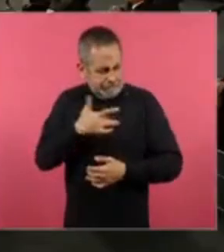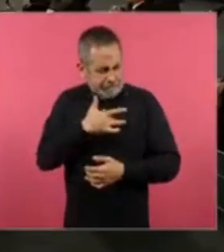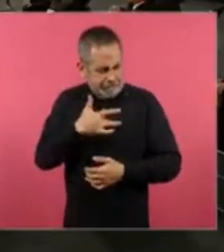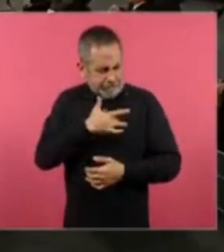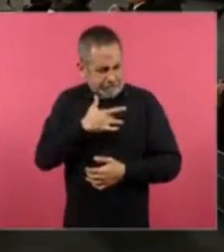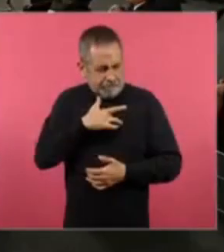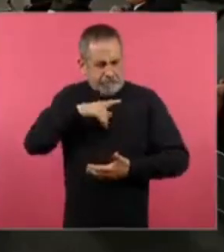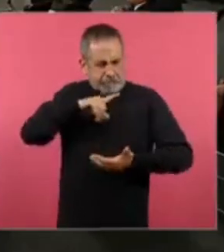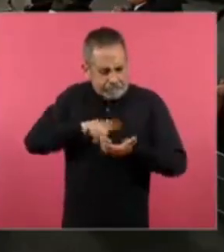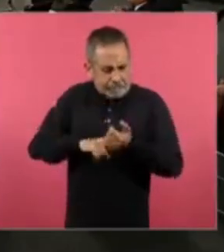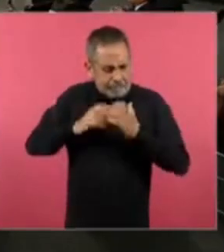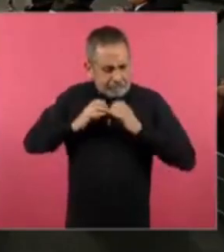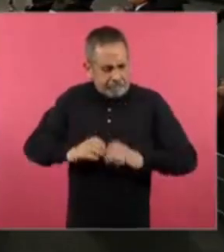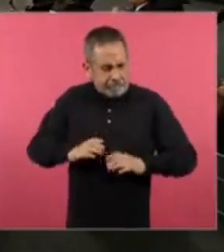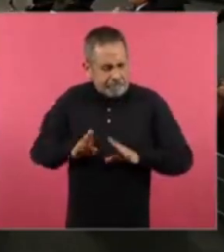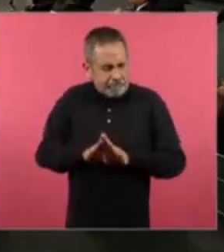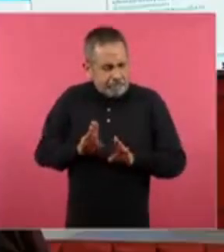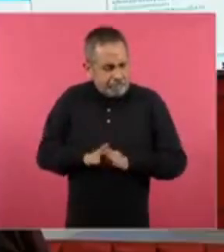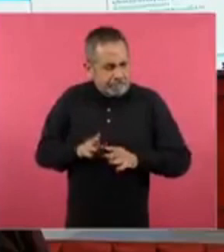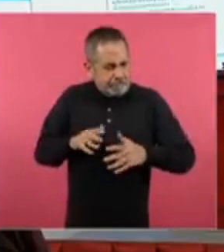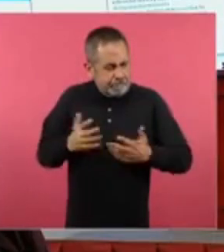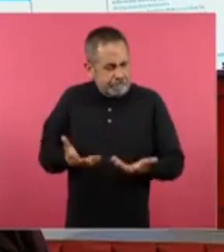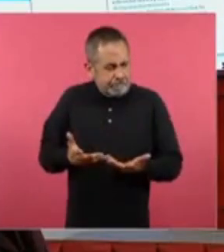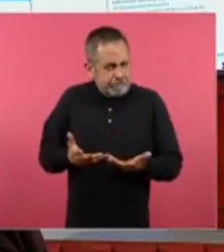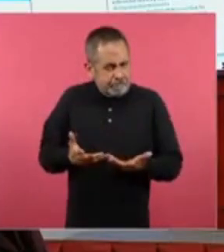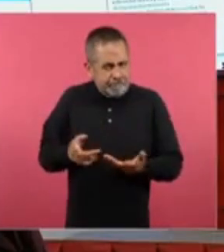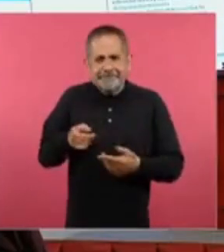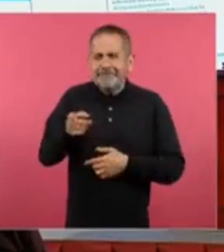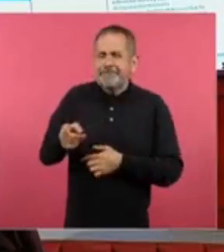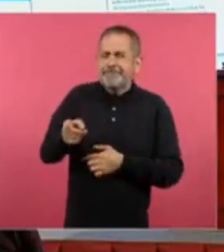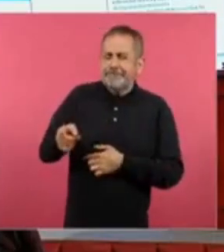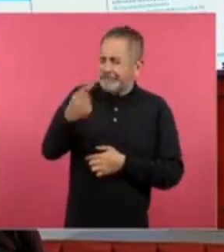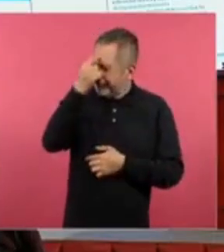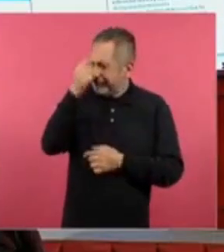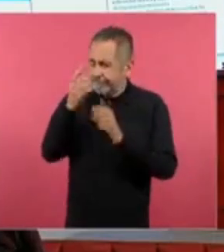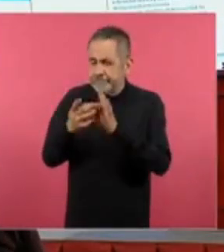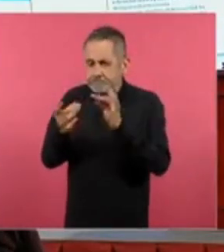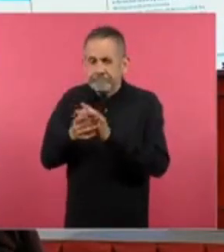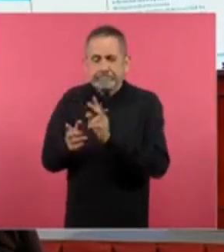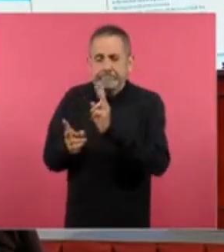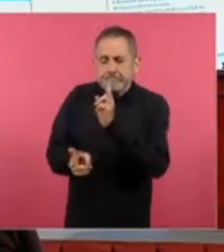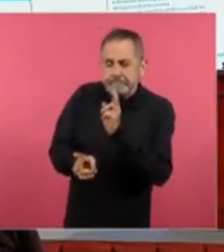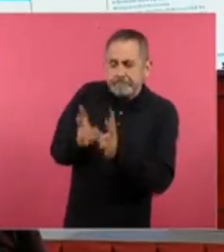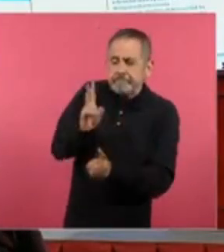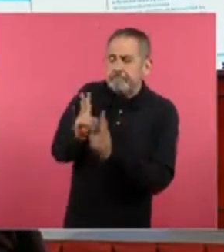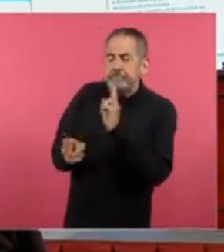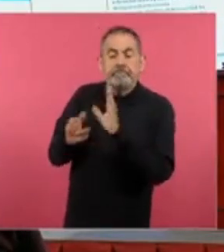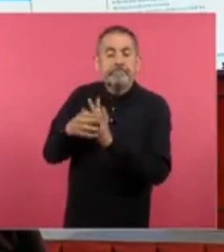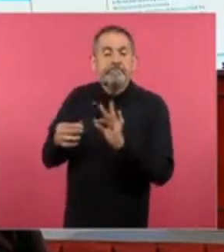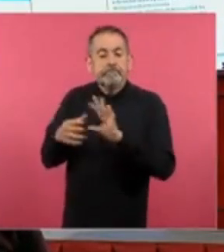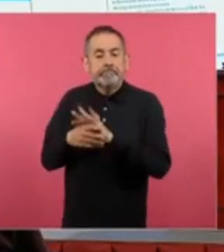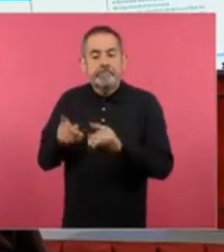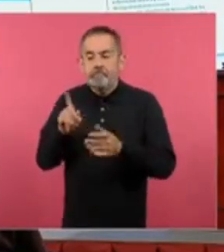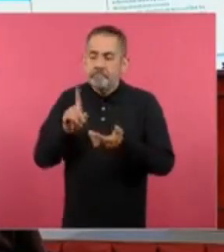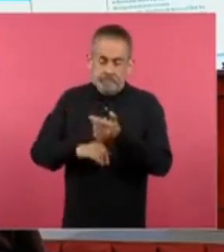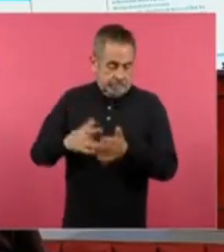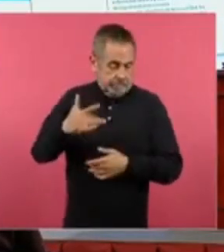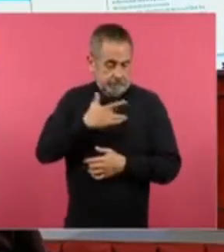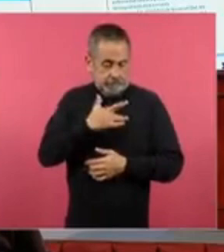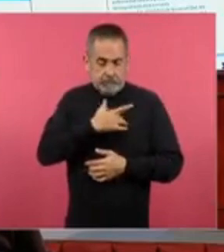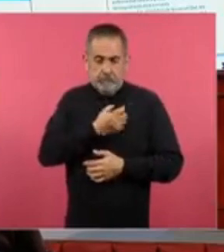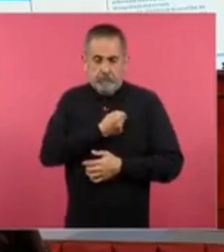cuerpo? Y pues vamos a hablar entonces sobre este corazón